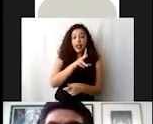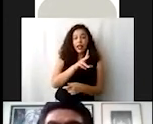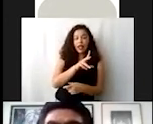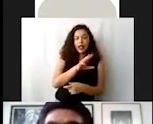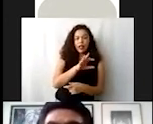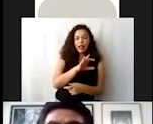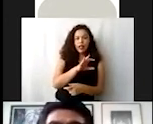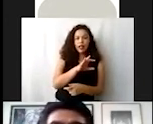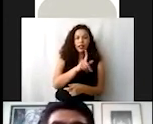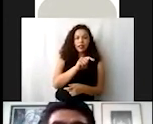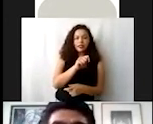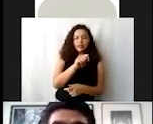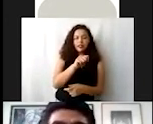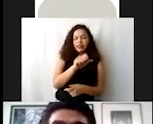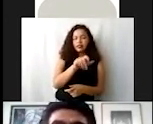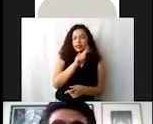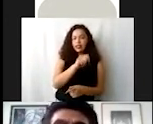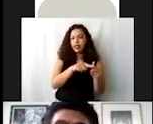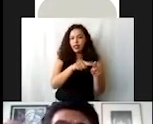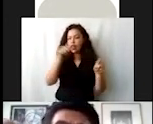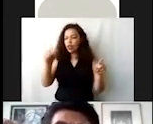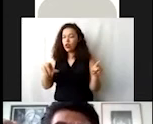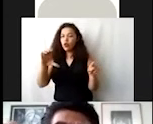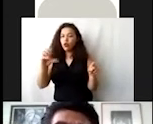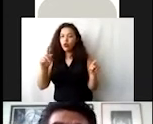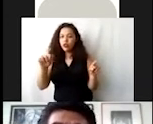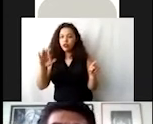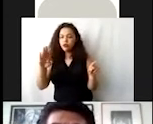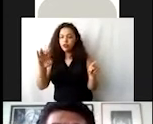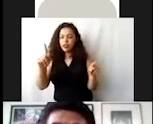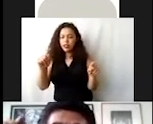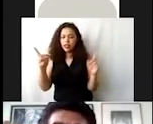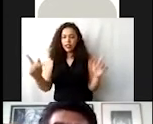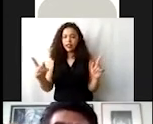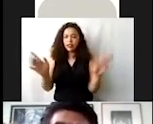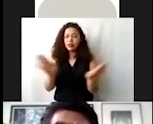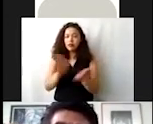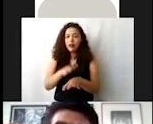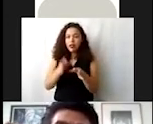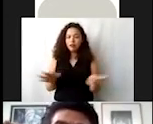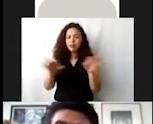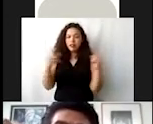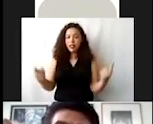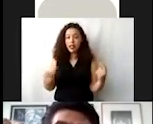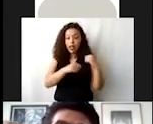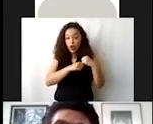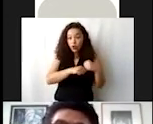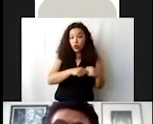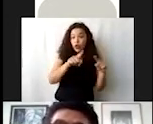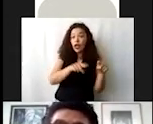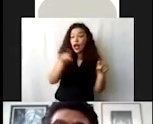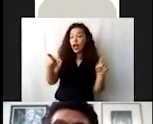contribuyente. ¿Por qué? Pues es el lugar donde la autoridad lo va a encontrar, donde le puede